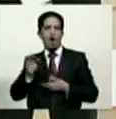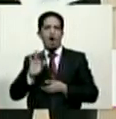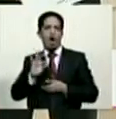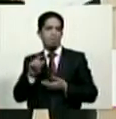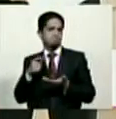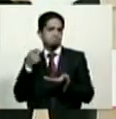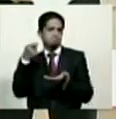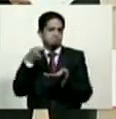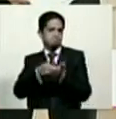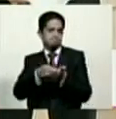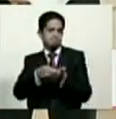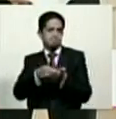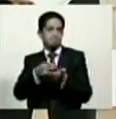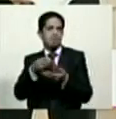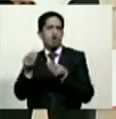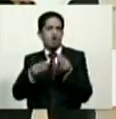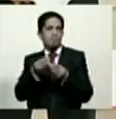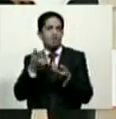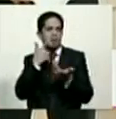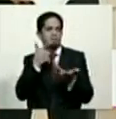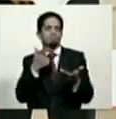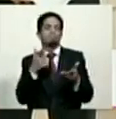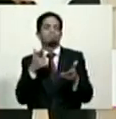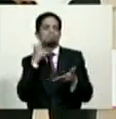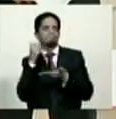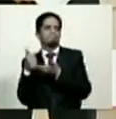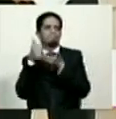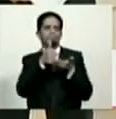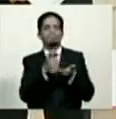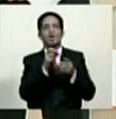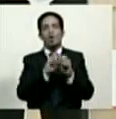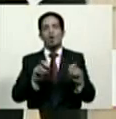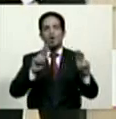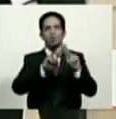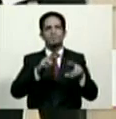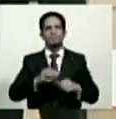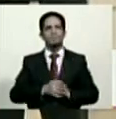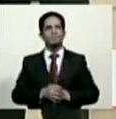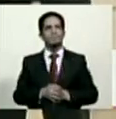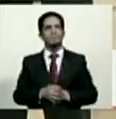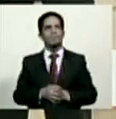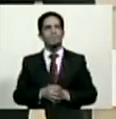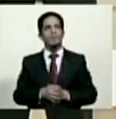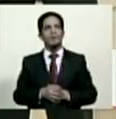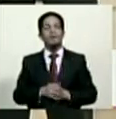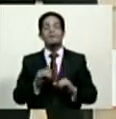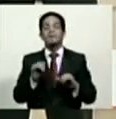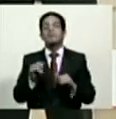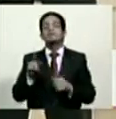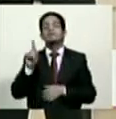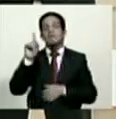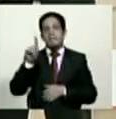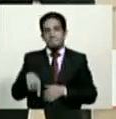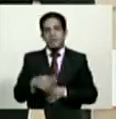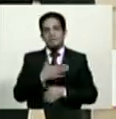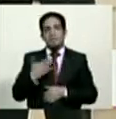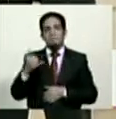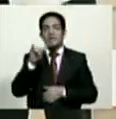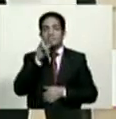a través de las agencias de las Naciones Unidas. Finalmente, queríamos hacer una denuncia muy